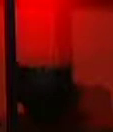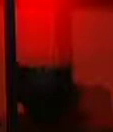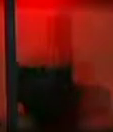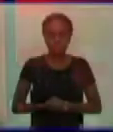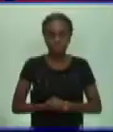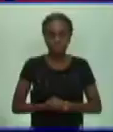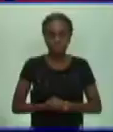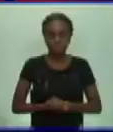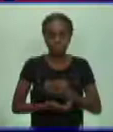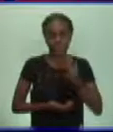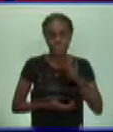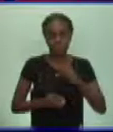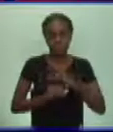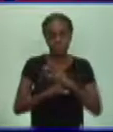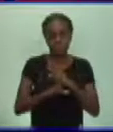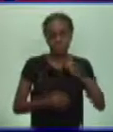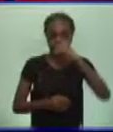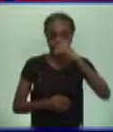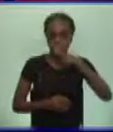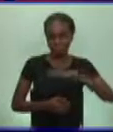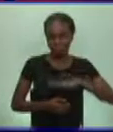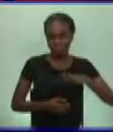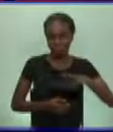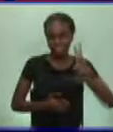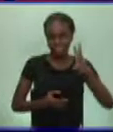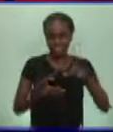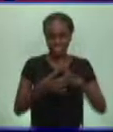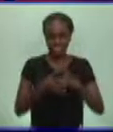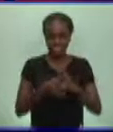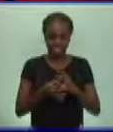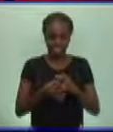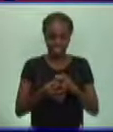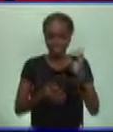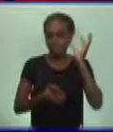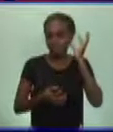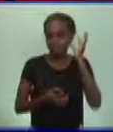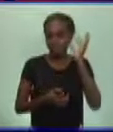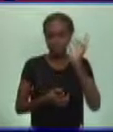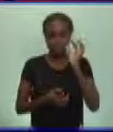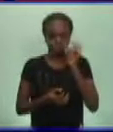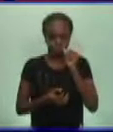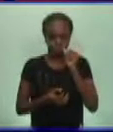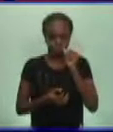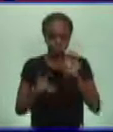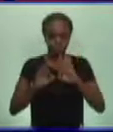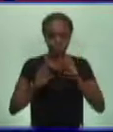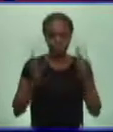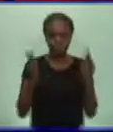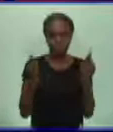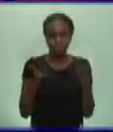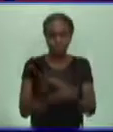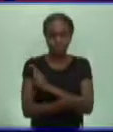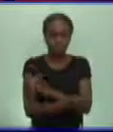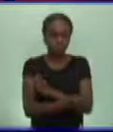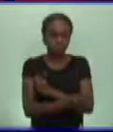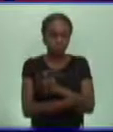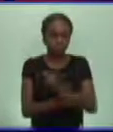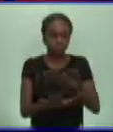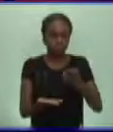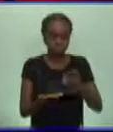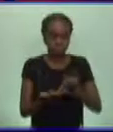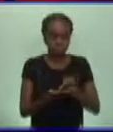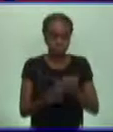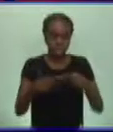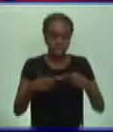Buenos días a los niños y niñas de tercer grado, a sus familiares y docentes que nos acompañan cada semana